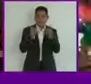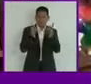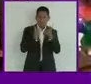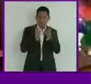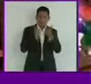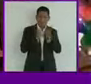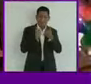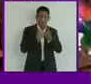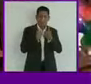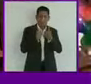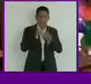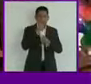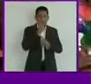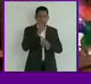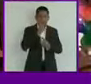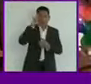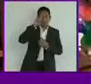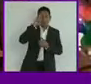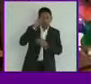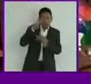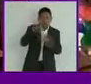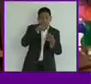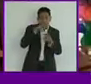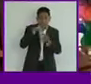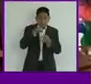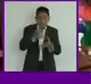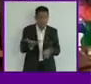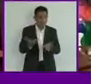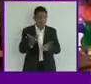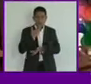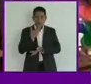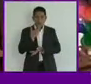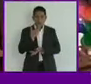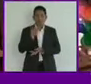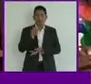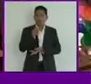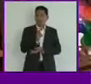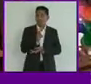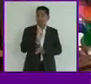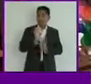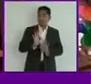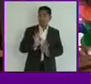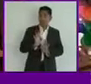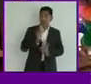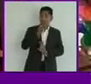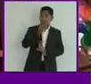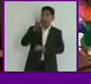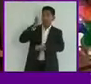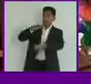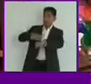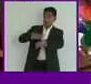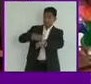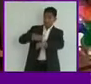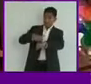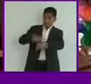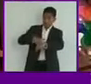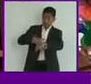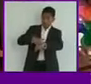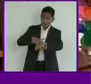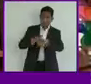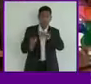pero aguas. Todo lo que pongan en internet va a quedarse de por vida. Les diría, somos